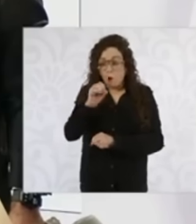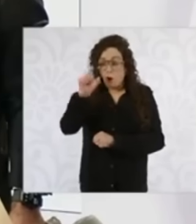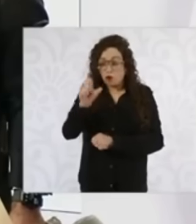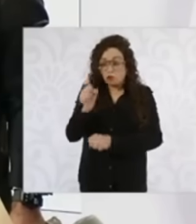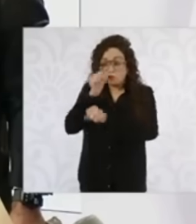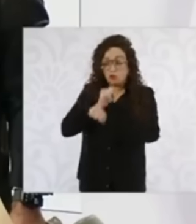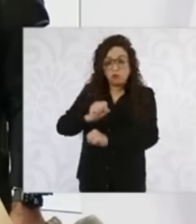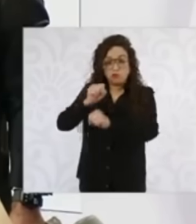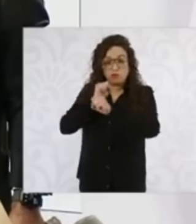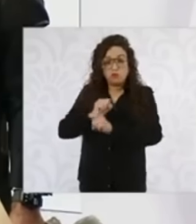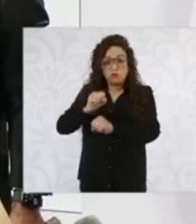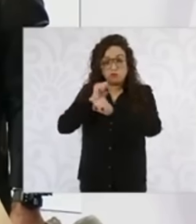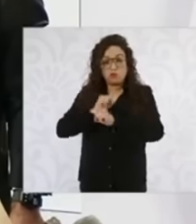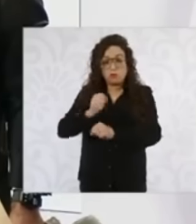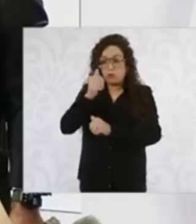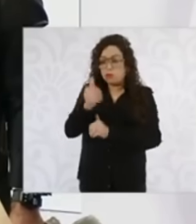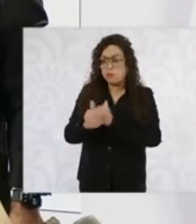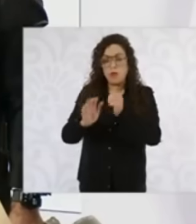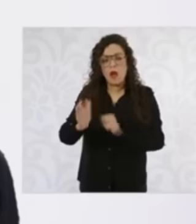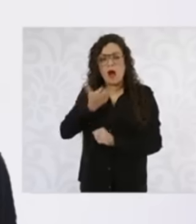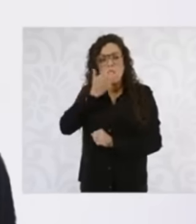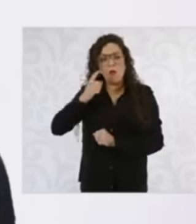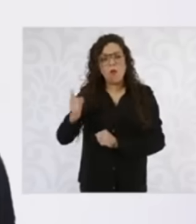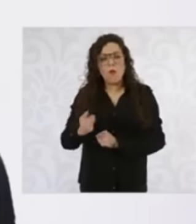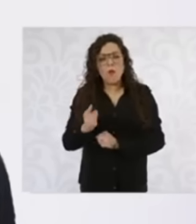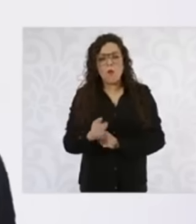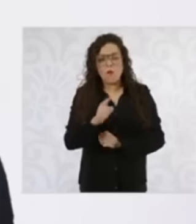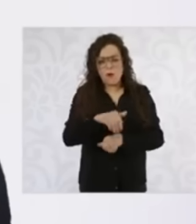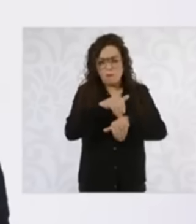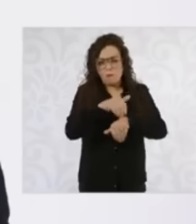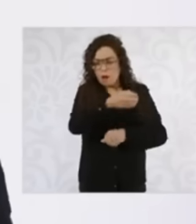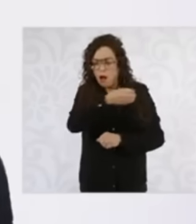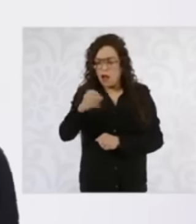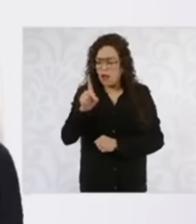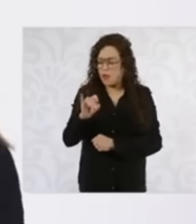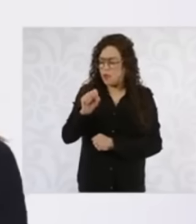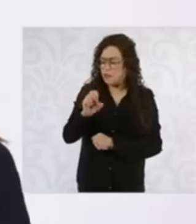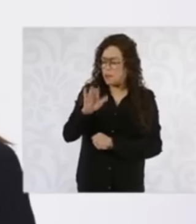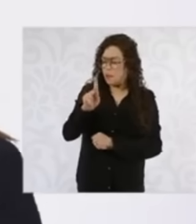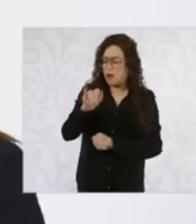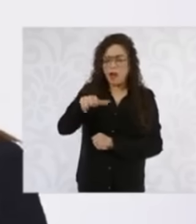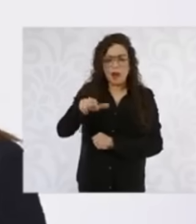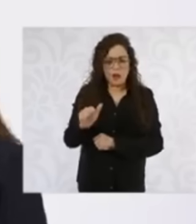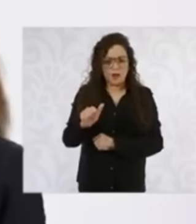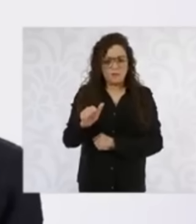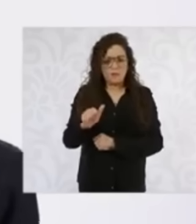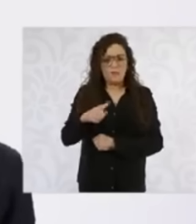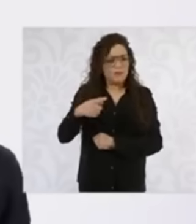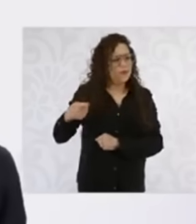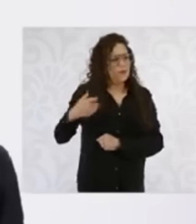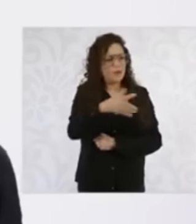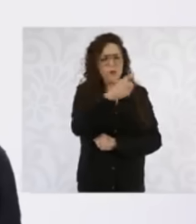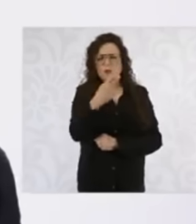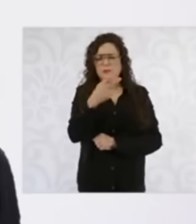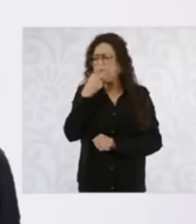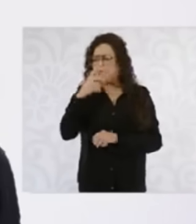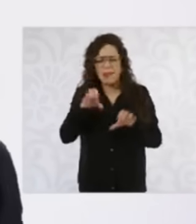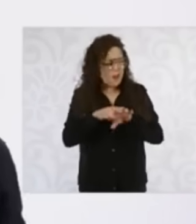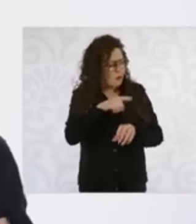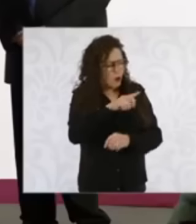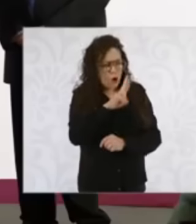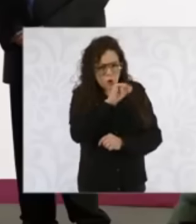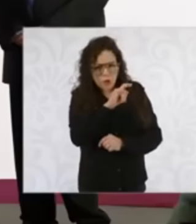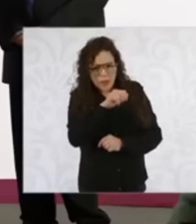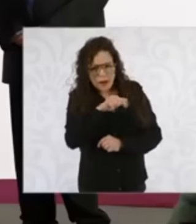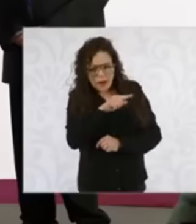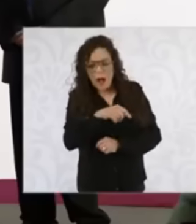Y el presupuesto que viene en las universidades de bienestar, que viene un aumento significativo, es para las universidades de bienestar y también